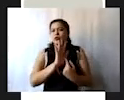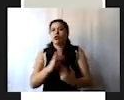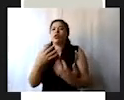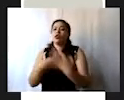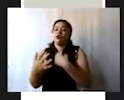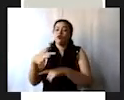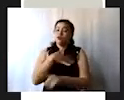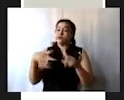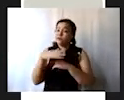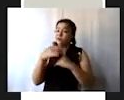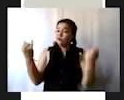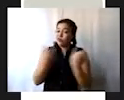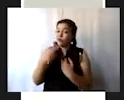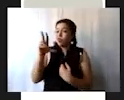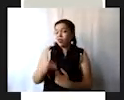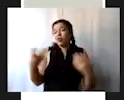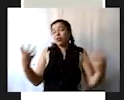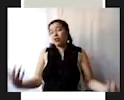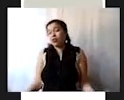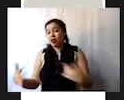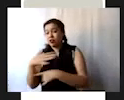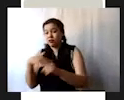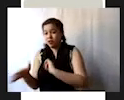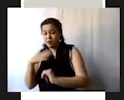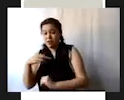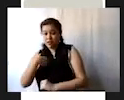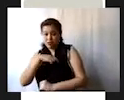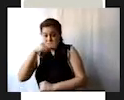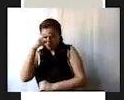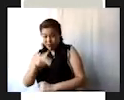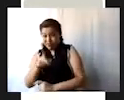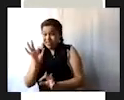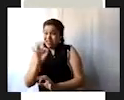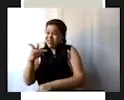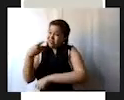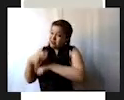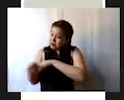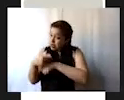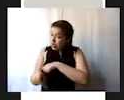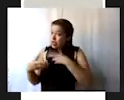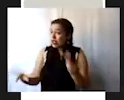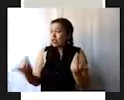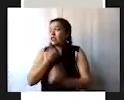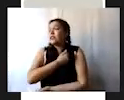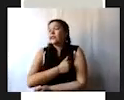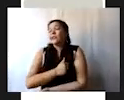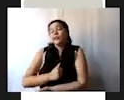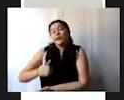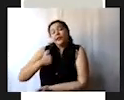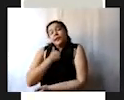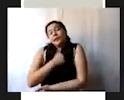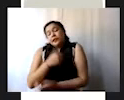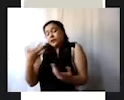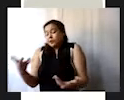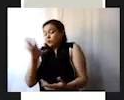son iguales, hay contextos y más en nuestro país que son peligrosos, que son desgraciadamente no permiten esto,